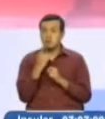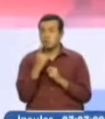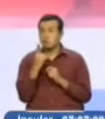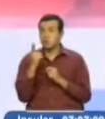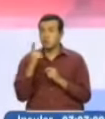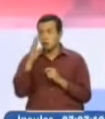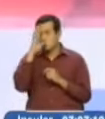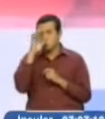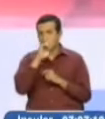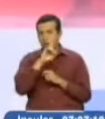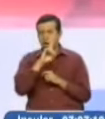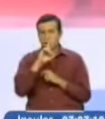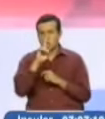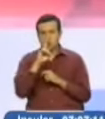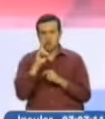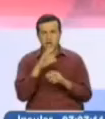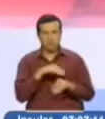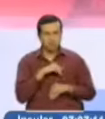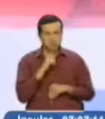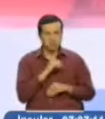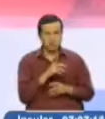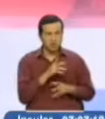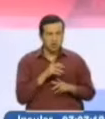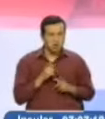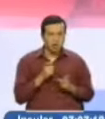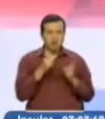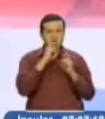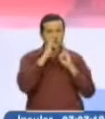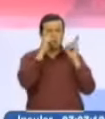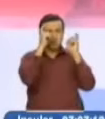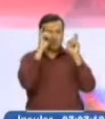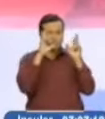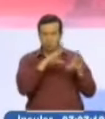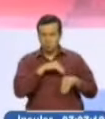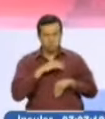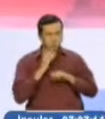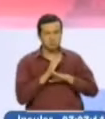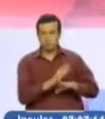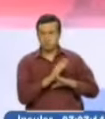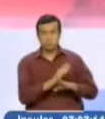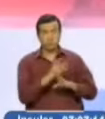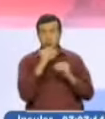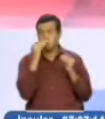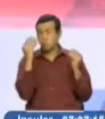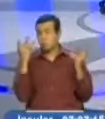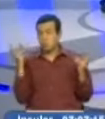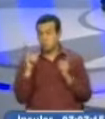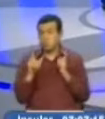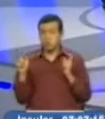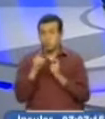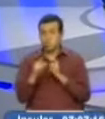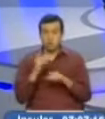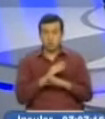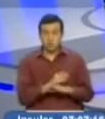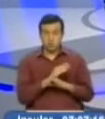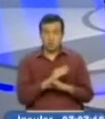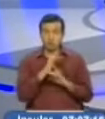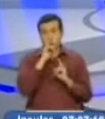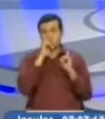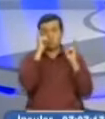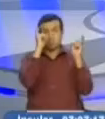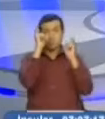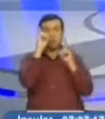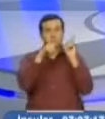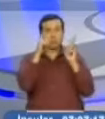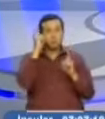a la derecha y que no está dispuesta a que vuelva el neoliberalismo con todos los efectos que eso supone. Que no vuelva, y no solo el neoliberalismo, porque a veces